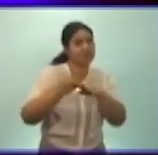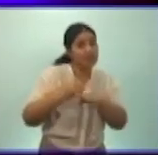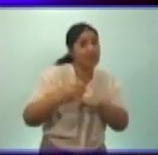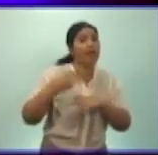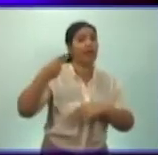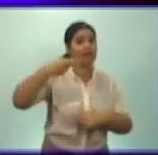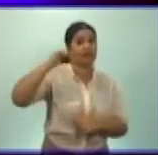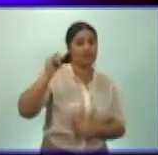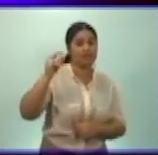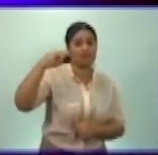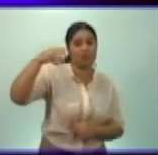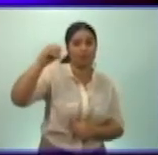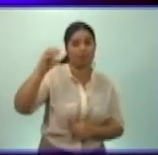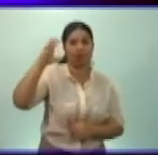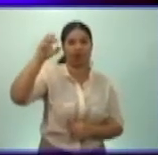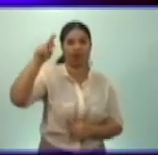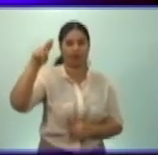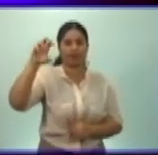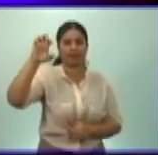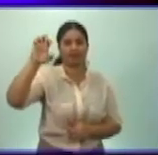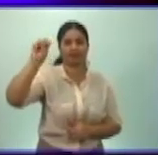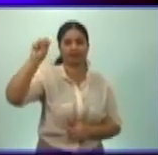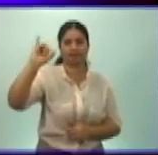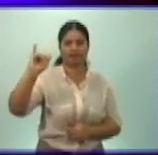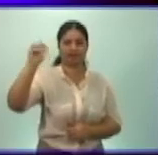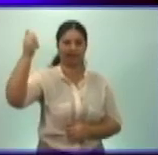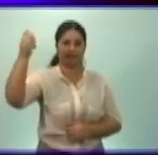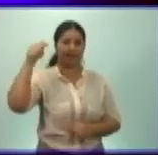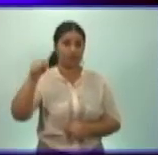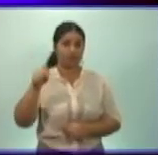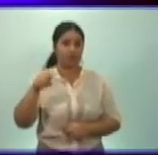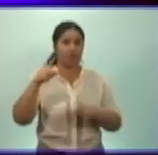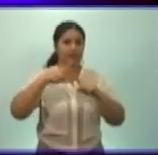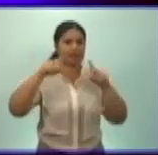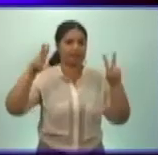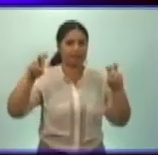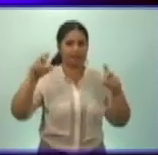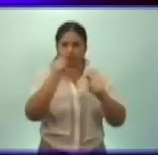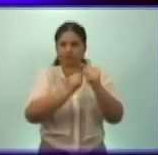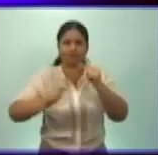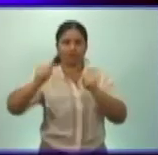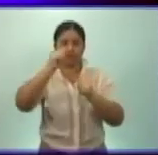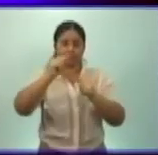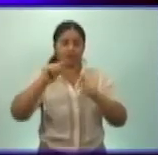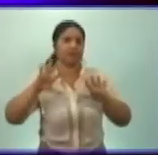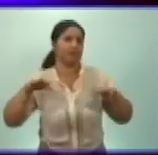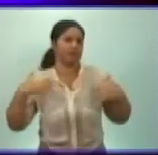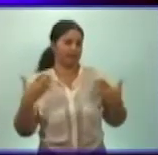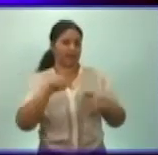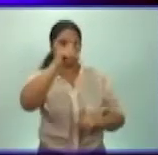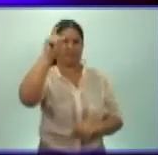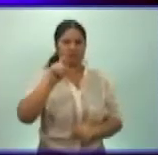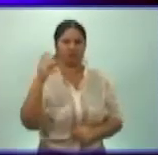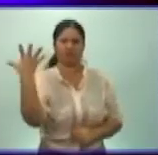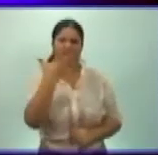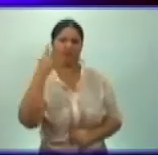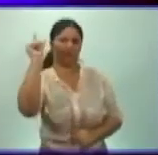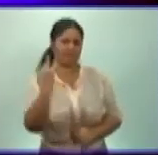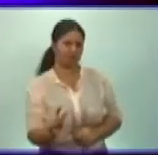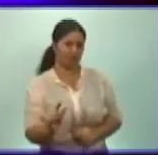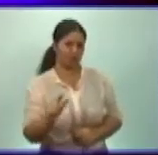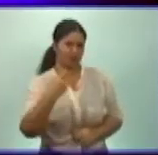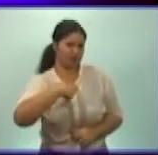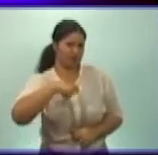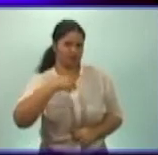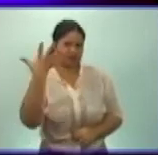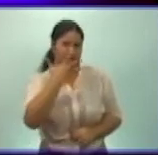el tema fundamental de su obra. ¿Quién será este hipócrita? ¿Por qué utiliza la hipocresía? ¿Tendrá que